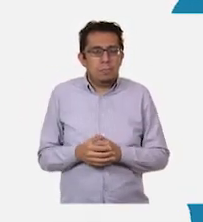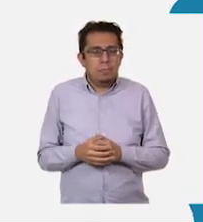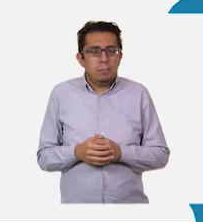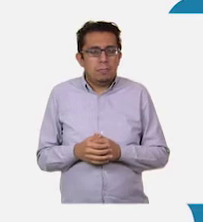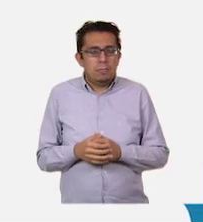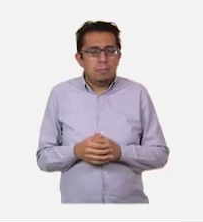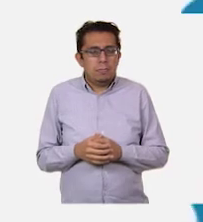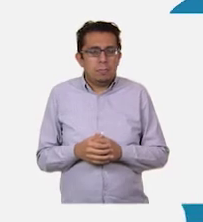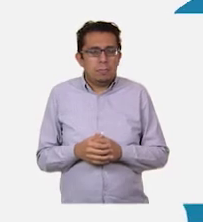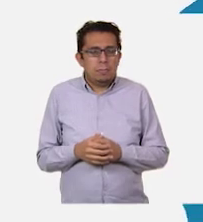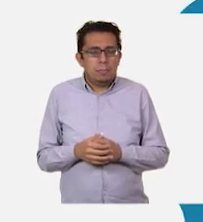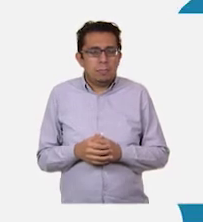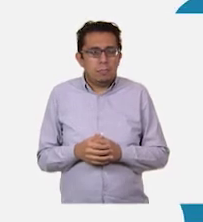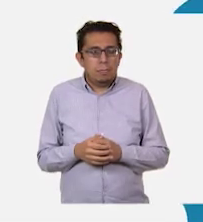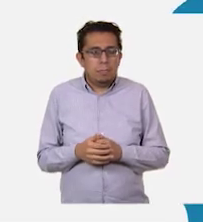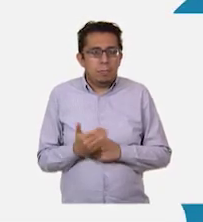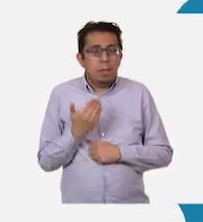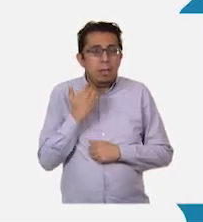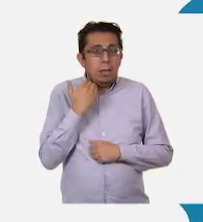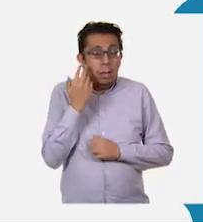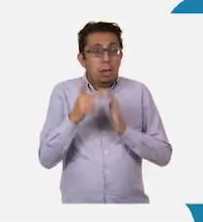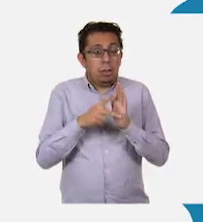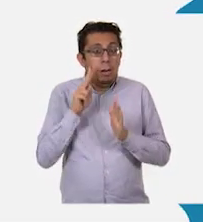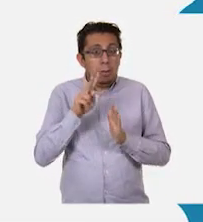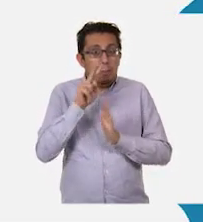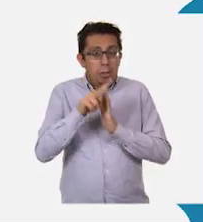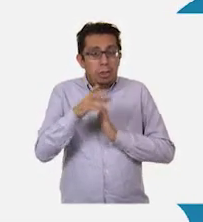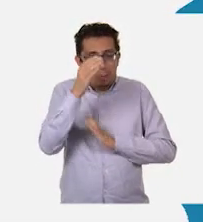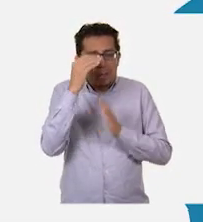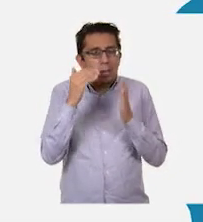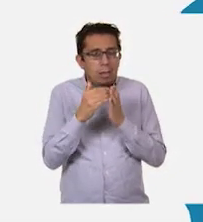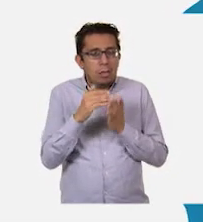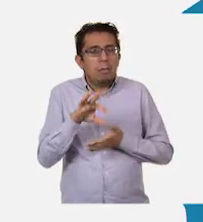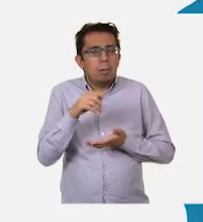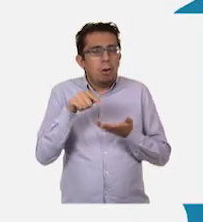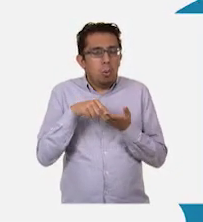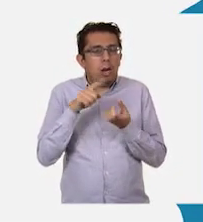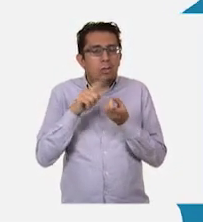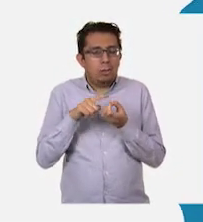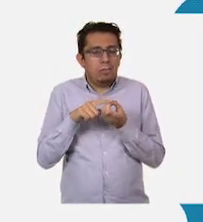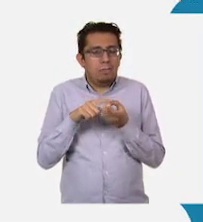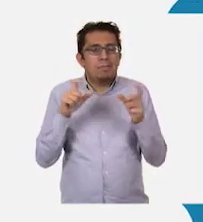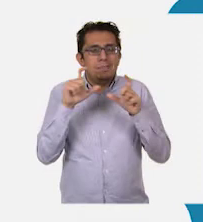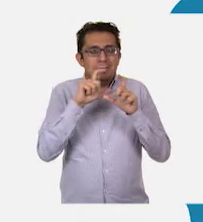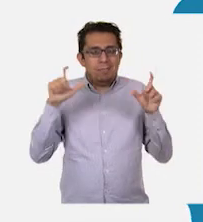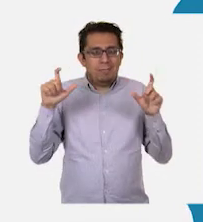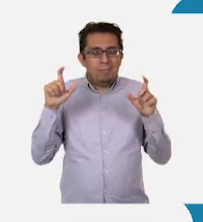conalitech.cep.gob.mx. Si quieres volver a ver los programas de Aprende en Casa, los puedes encontrar en la